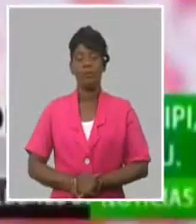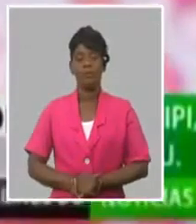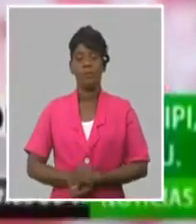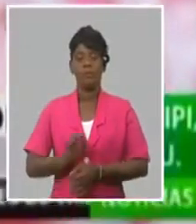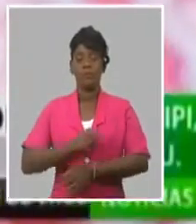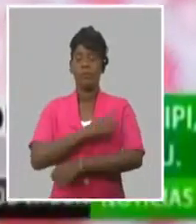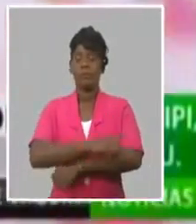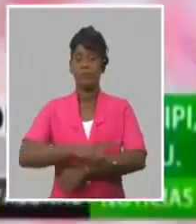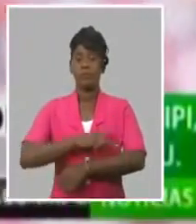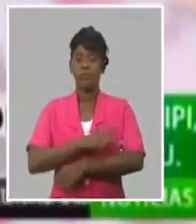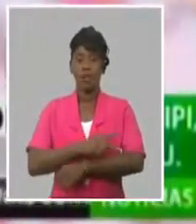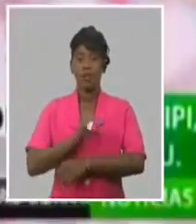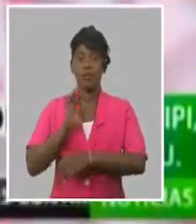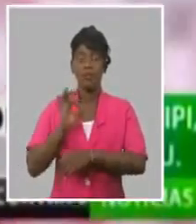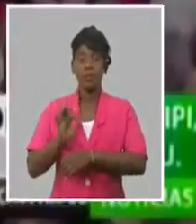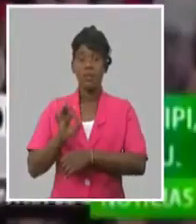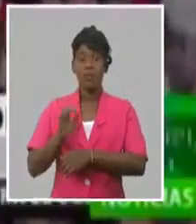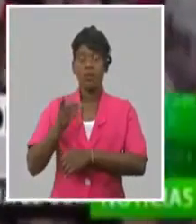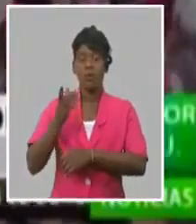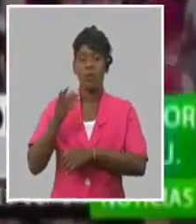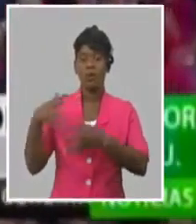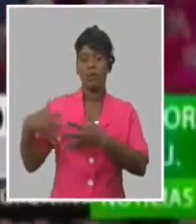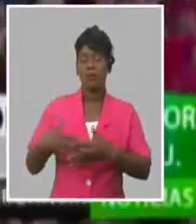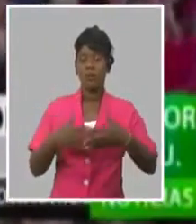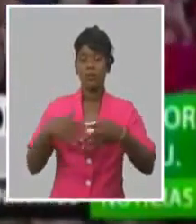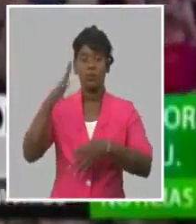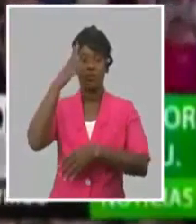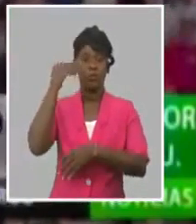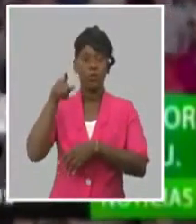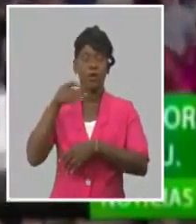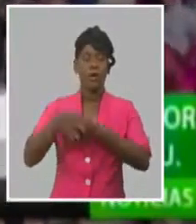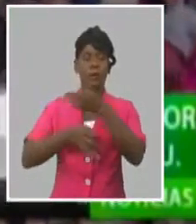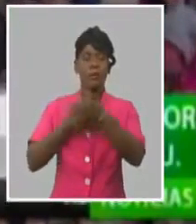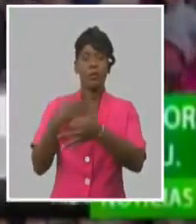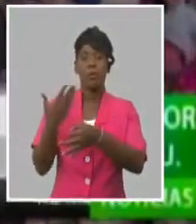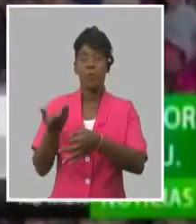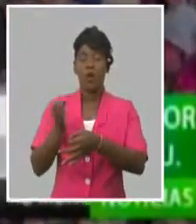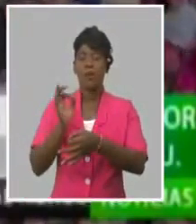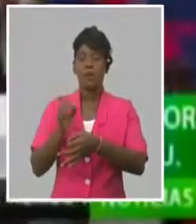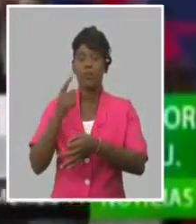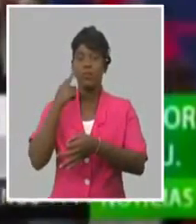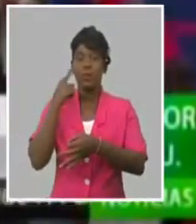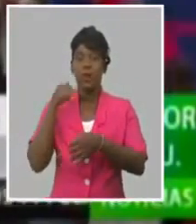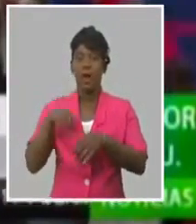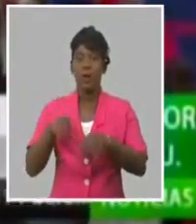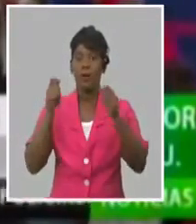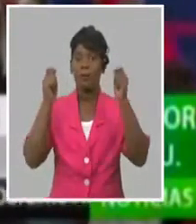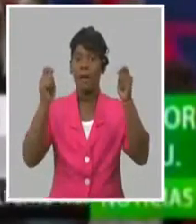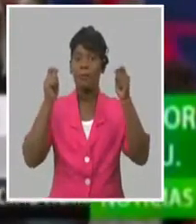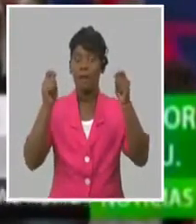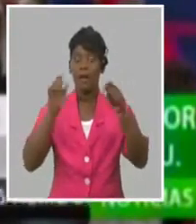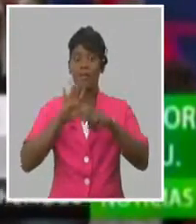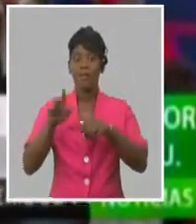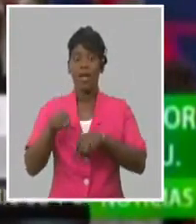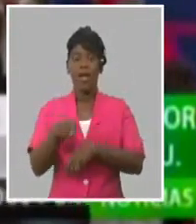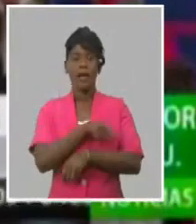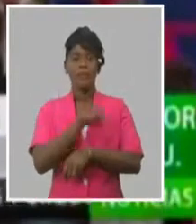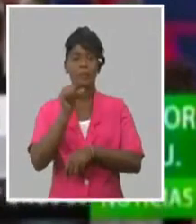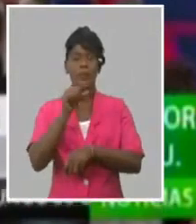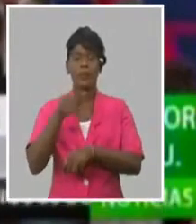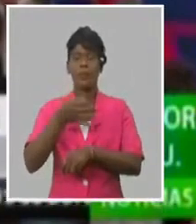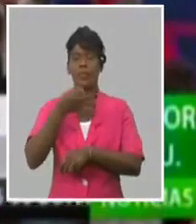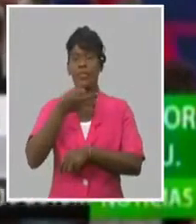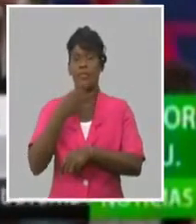país norteamericano, Donald Trump volvió a acaparar la atención al realizar su primer meeting menos de 2 semanas después de haber dado